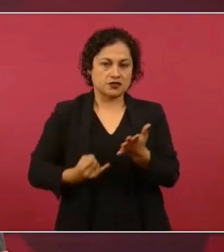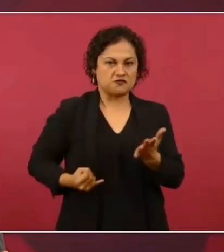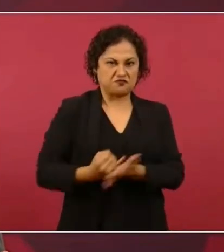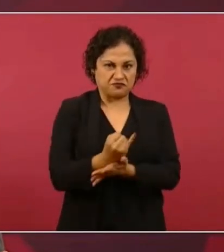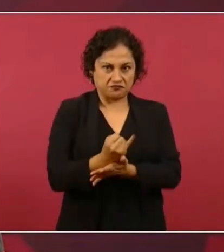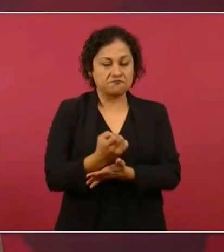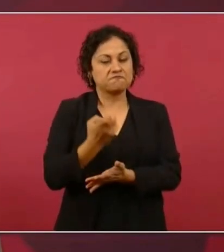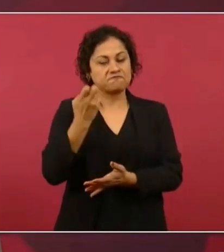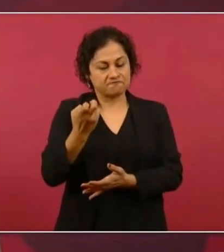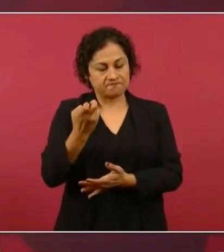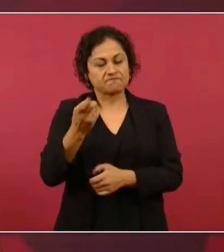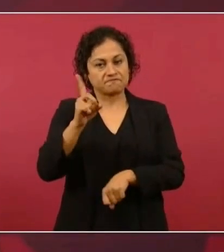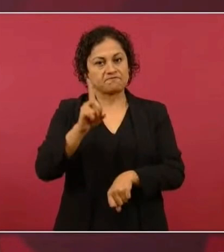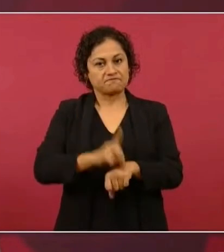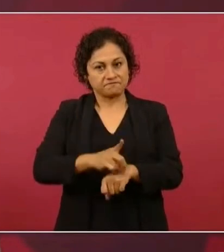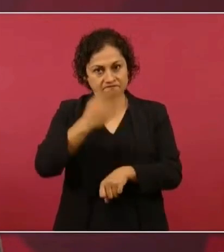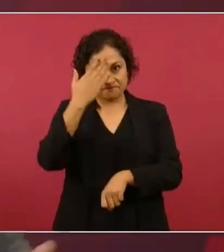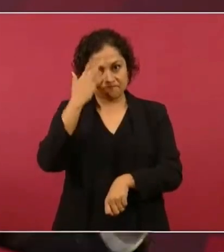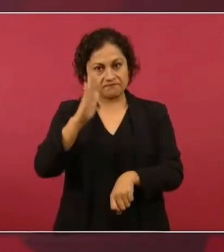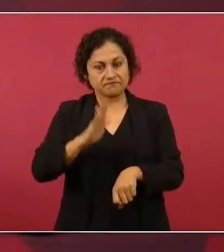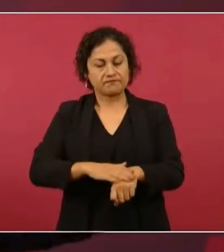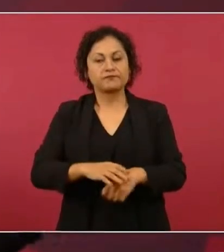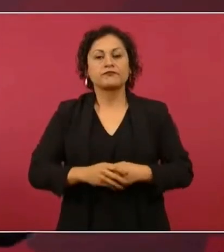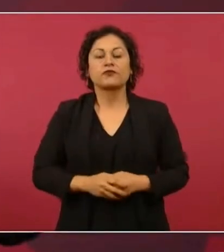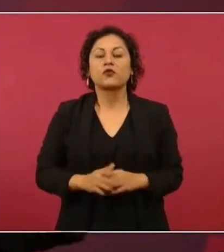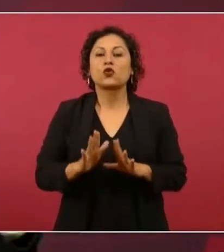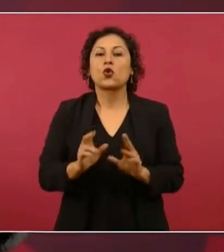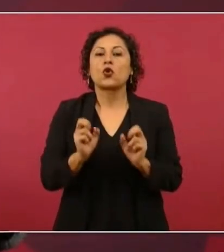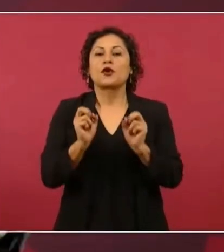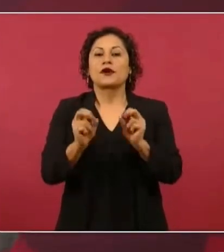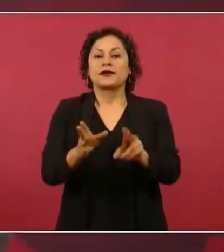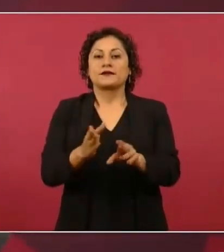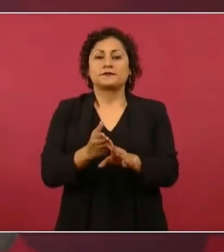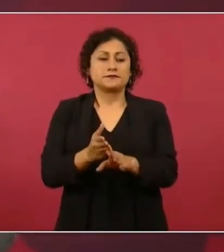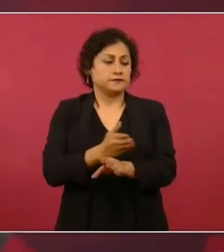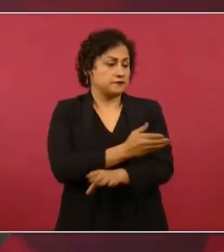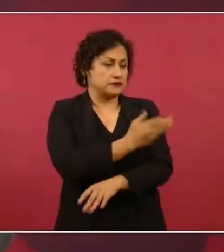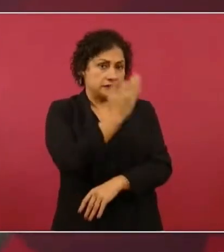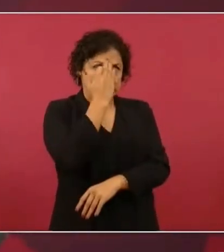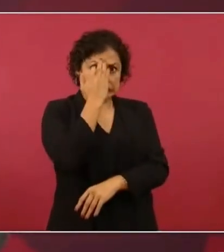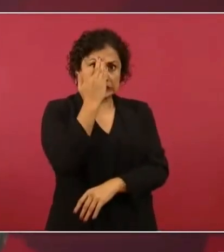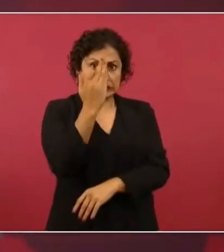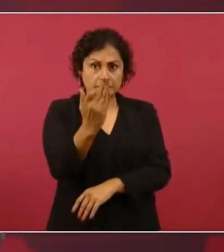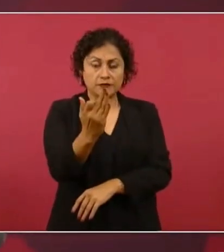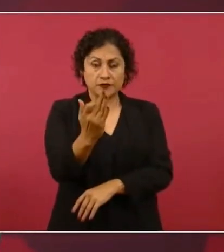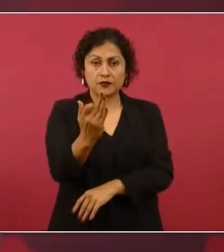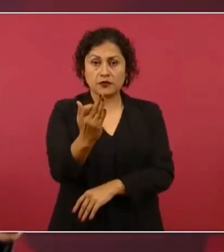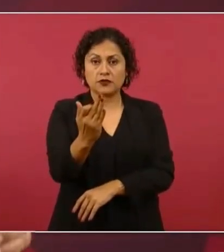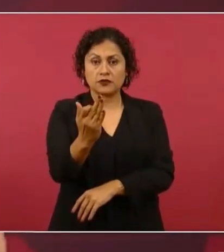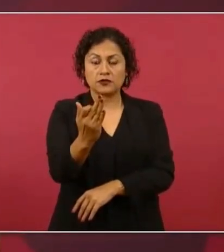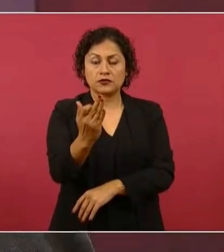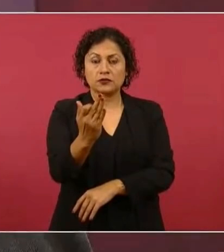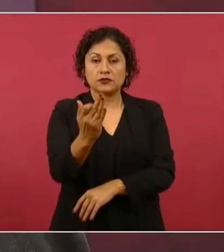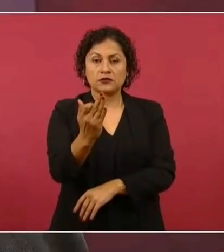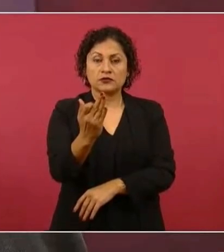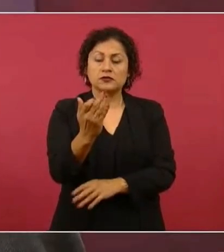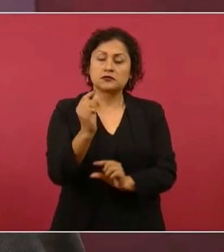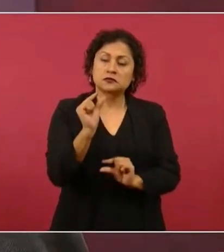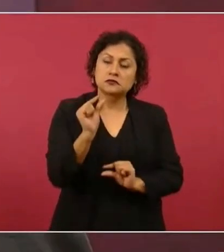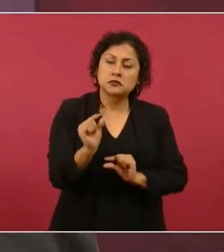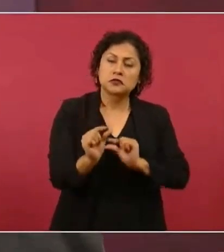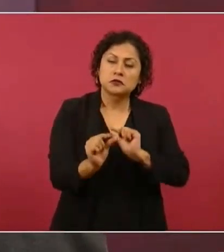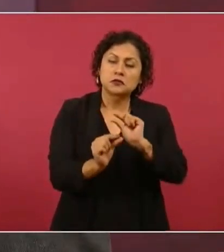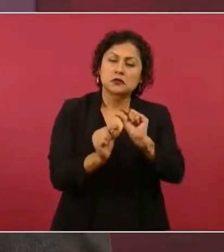en ese tiempo se empezó a hablar, ya